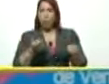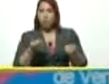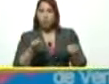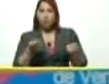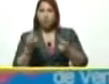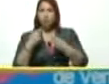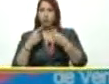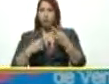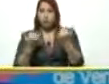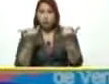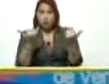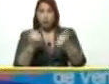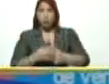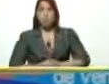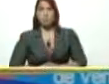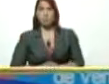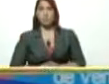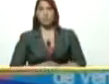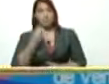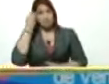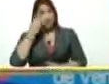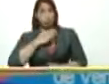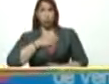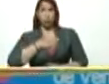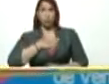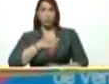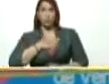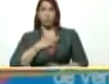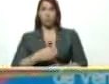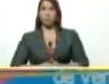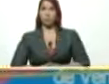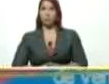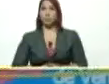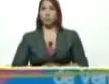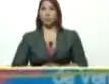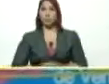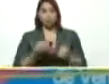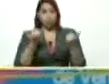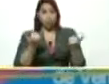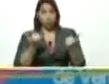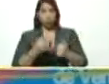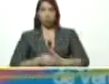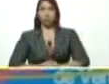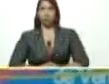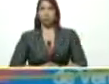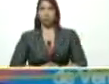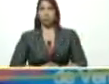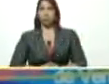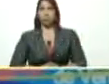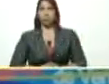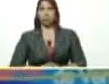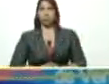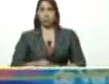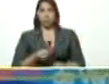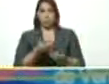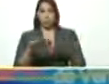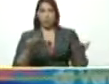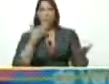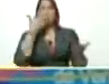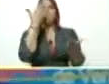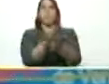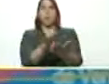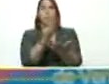Y ha llegado el momento, creo yo, ha llegado el momento, y ustedes